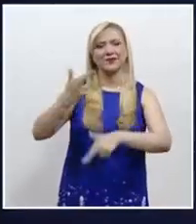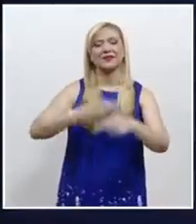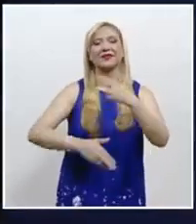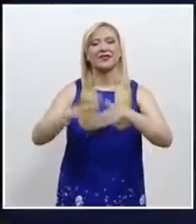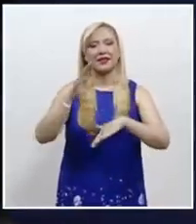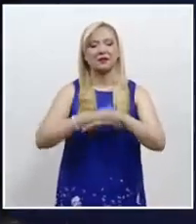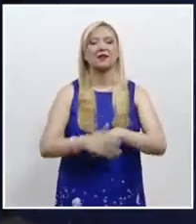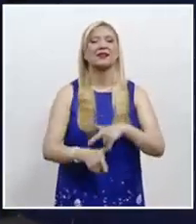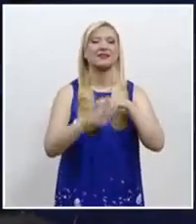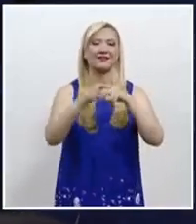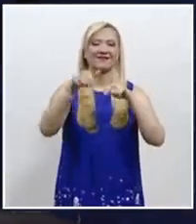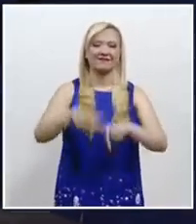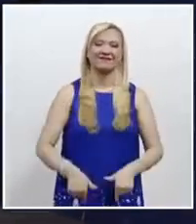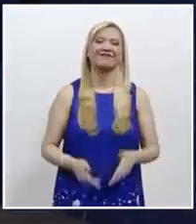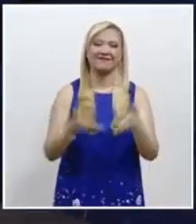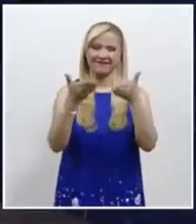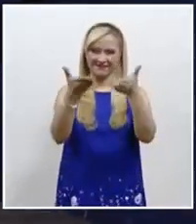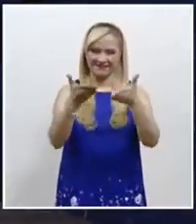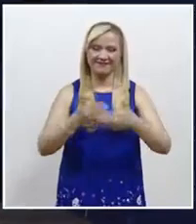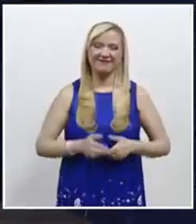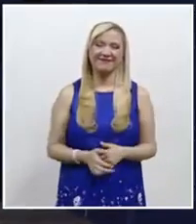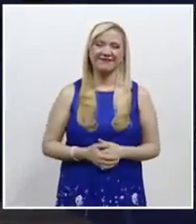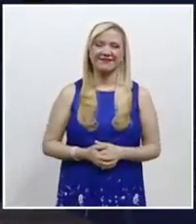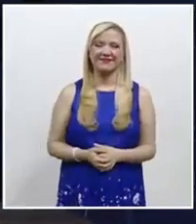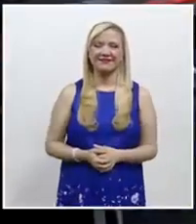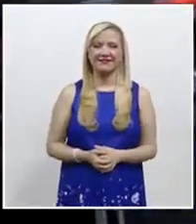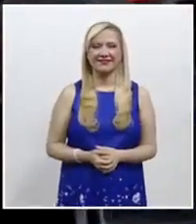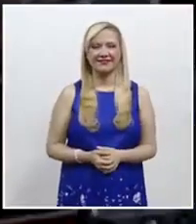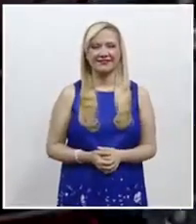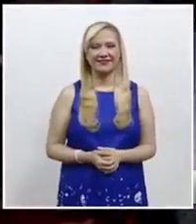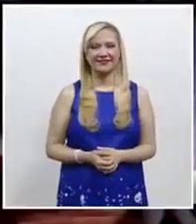más noticias aquí en Poder Informativo.